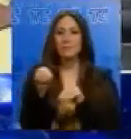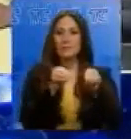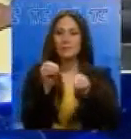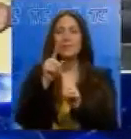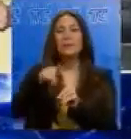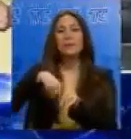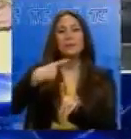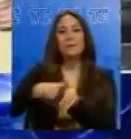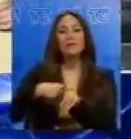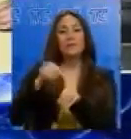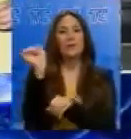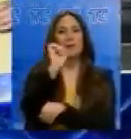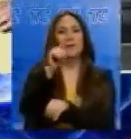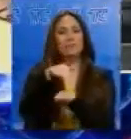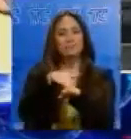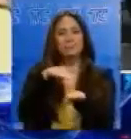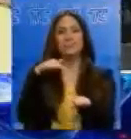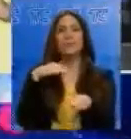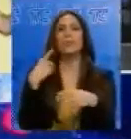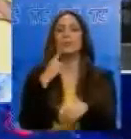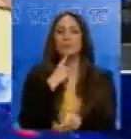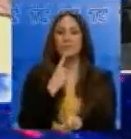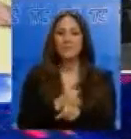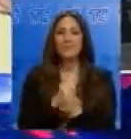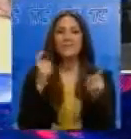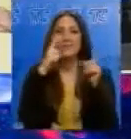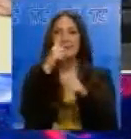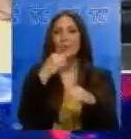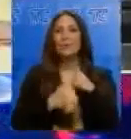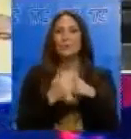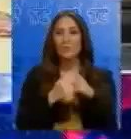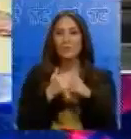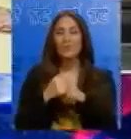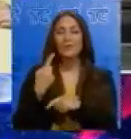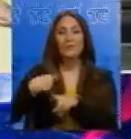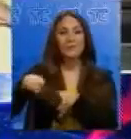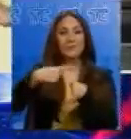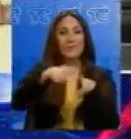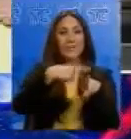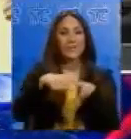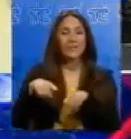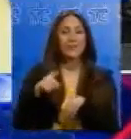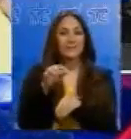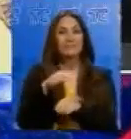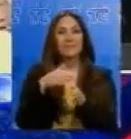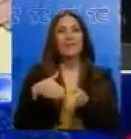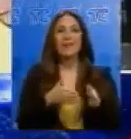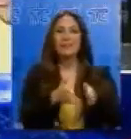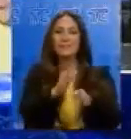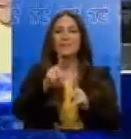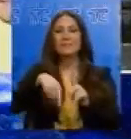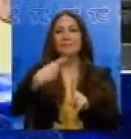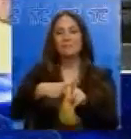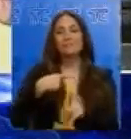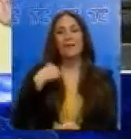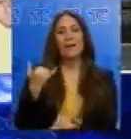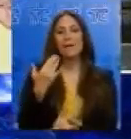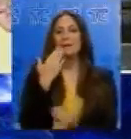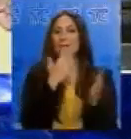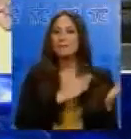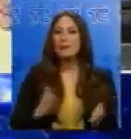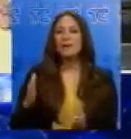Por ello, el tráfico vehicular ha sido un verdadero problema en ciertas vías, pero las autoridades locales están tomando las